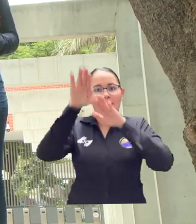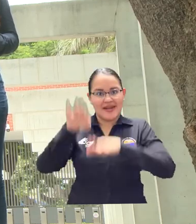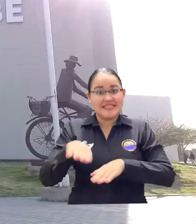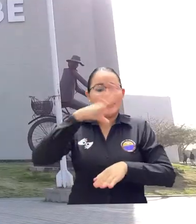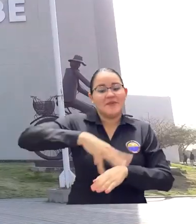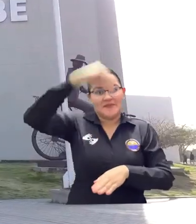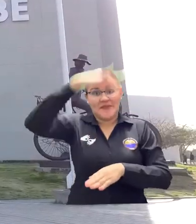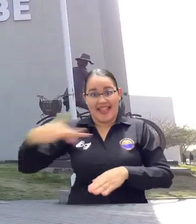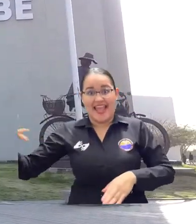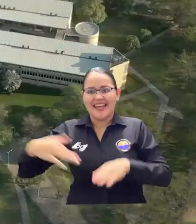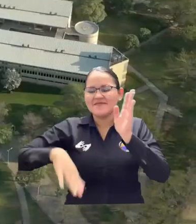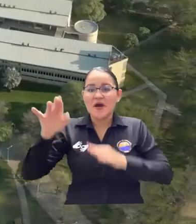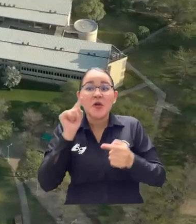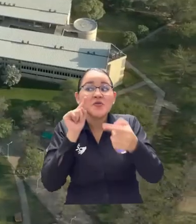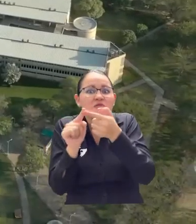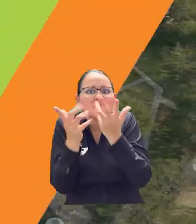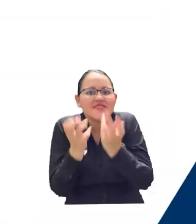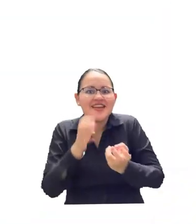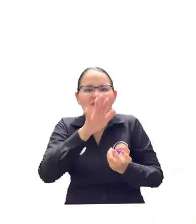Magdalena.